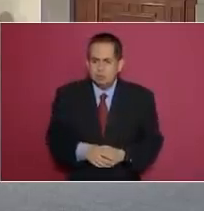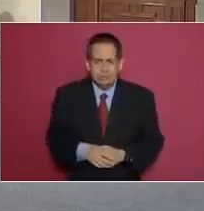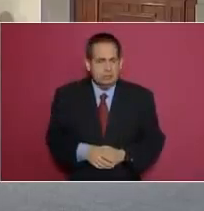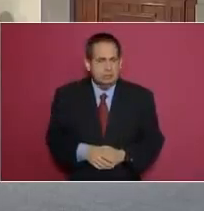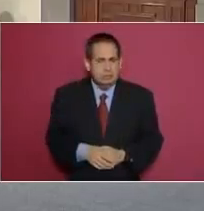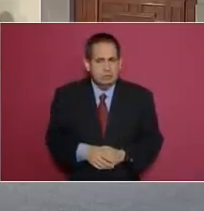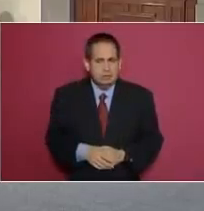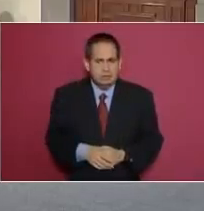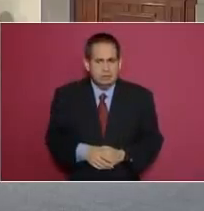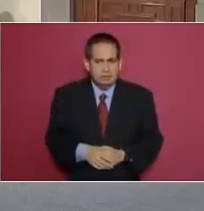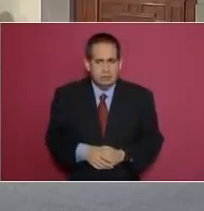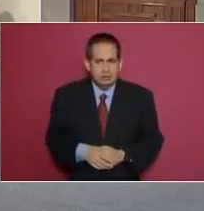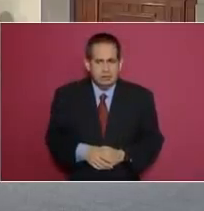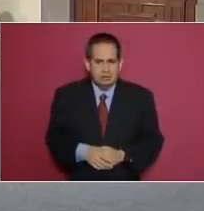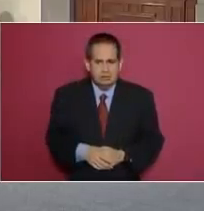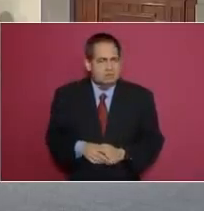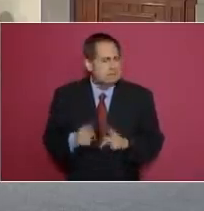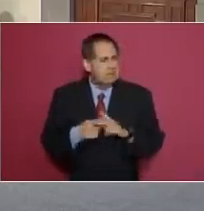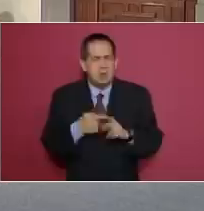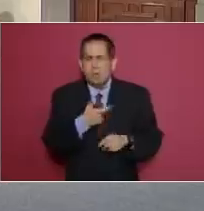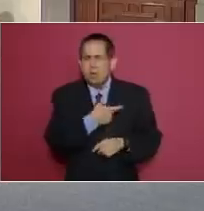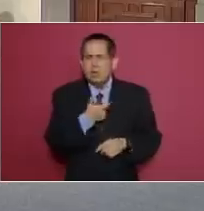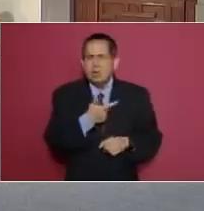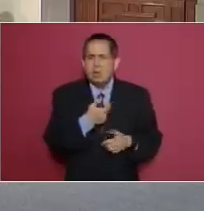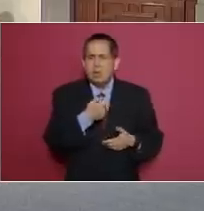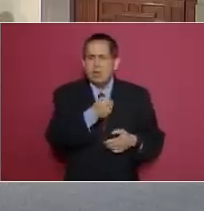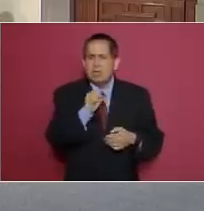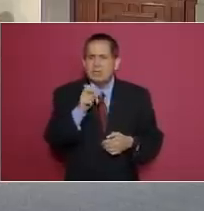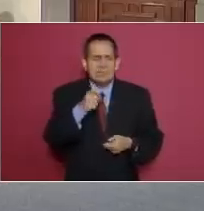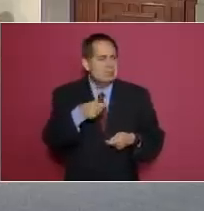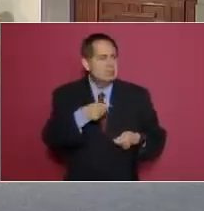con el presidente. ¿Cómo cuánto tiene Educación?